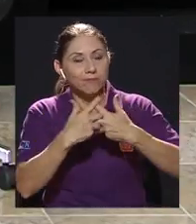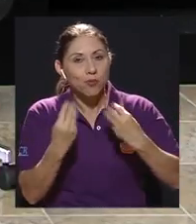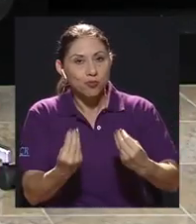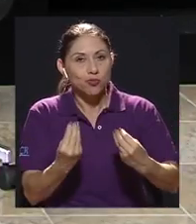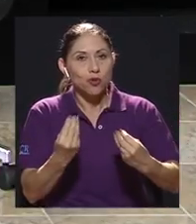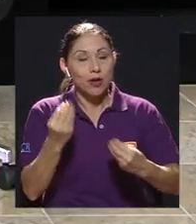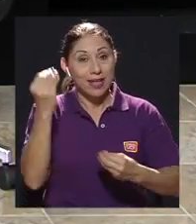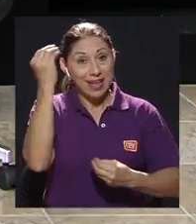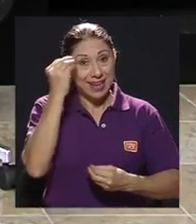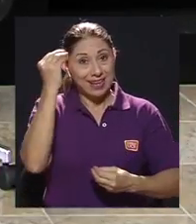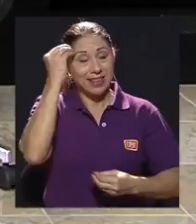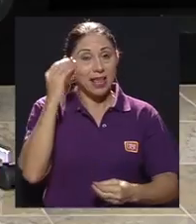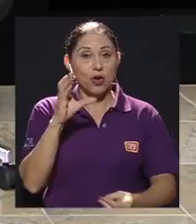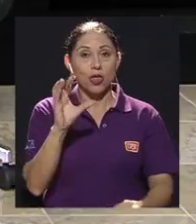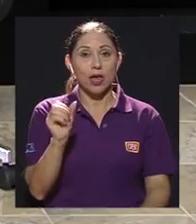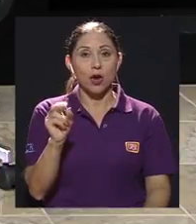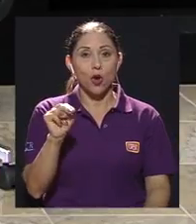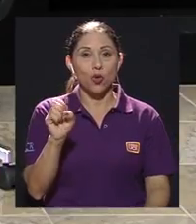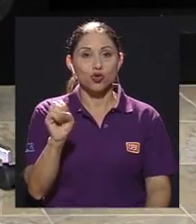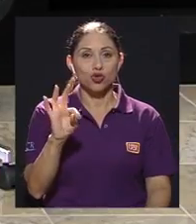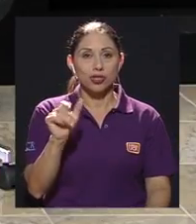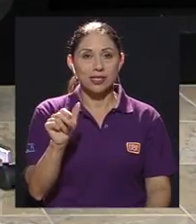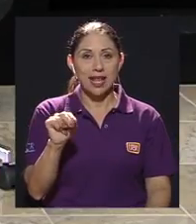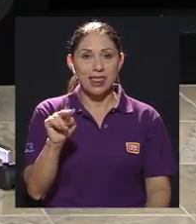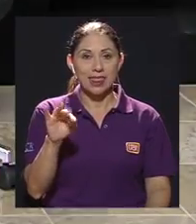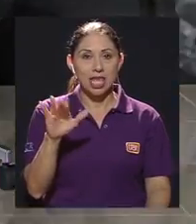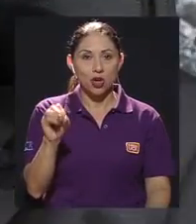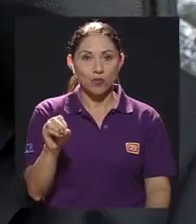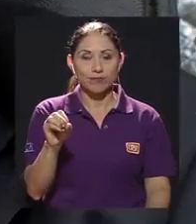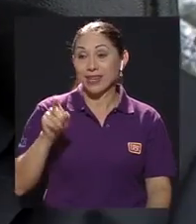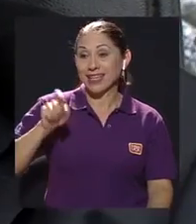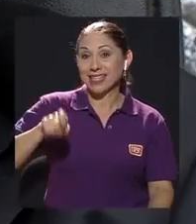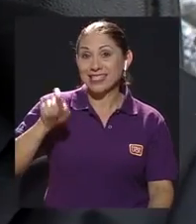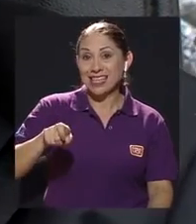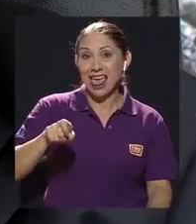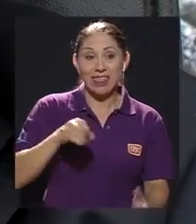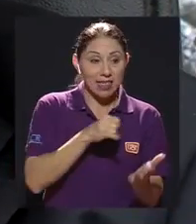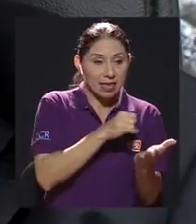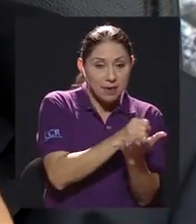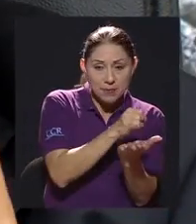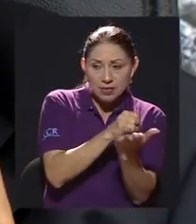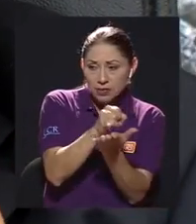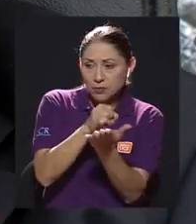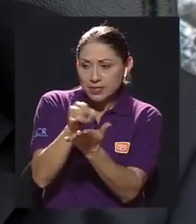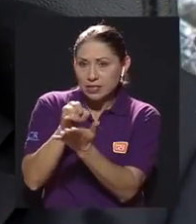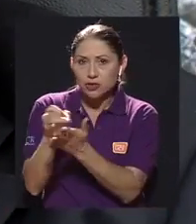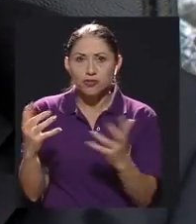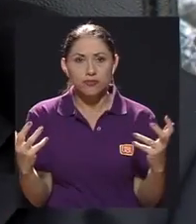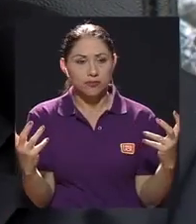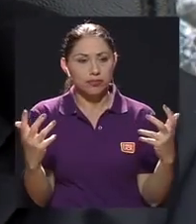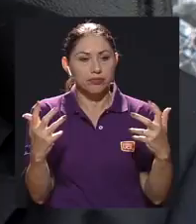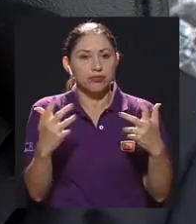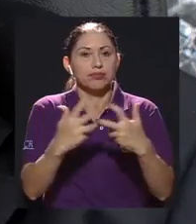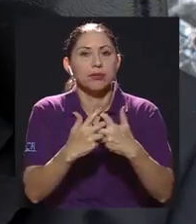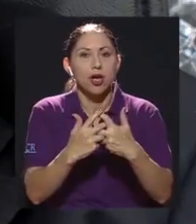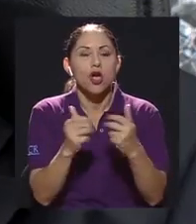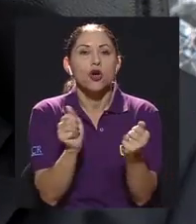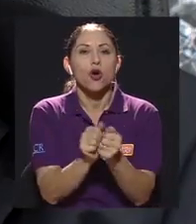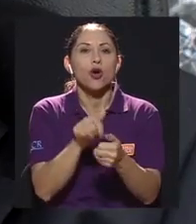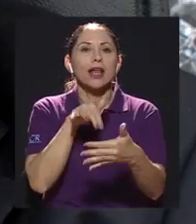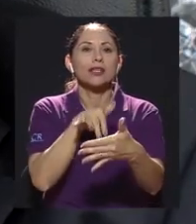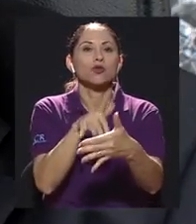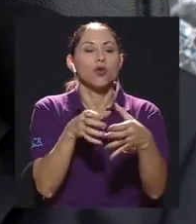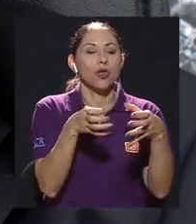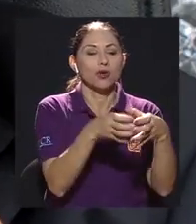criterio que señala Constantino, en el sentido de la necesidad de complementar las investigaciones estadísticas con el estudio de los